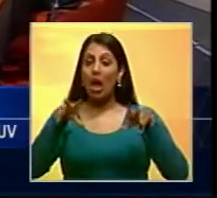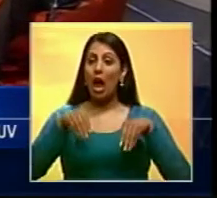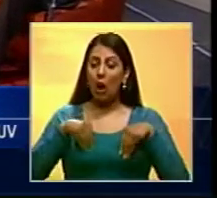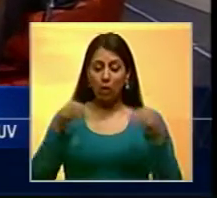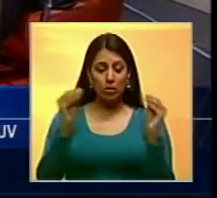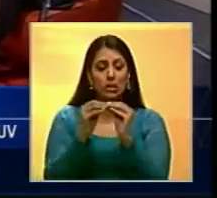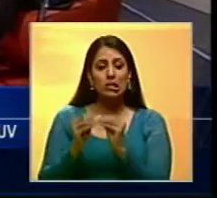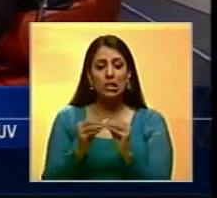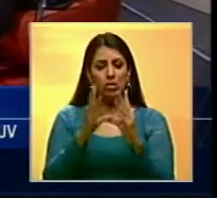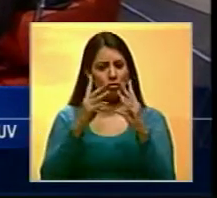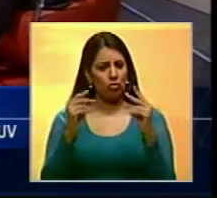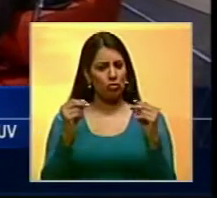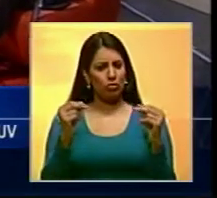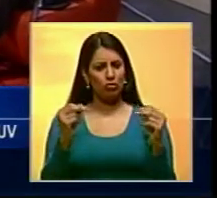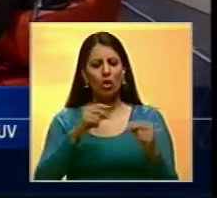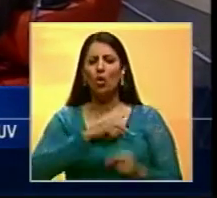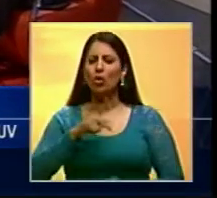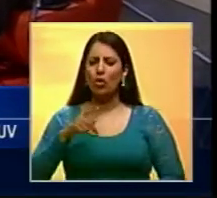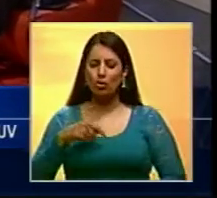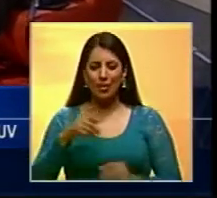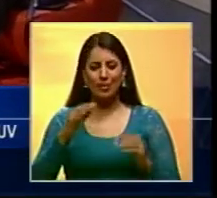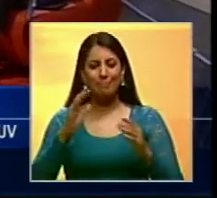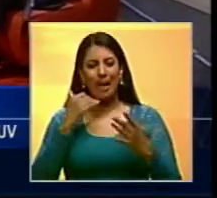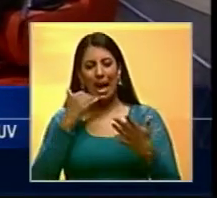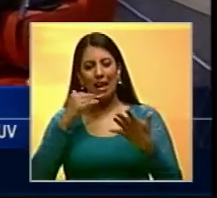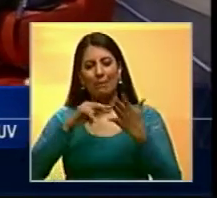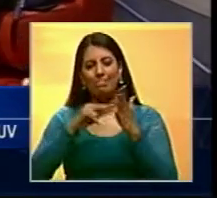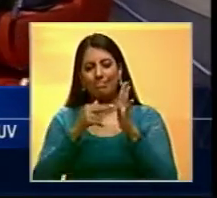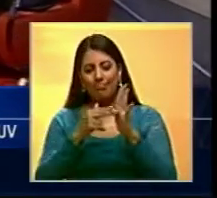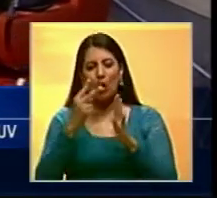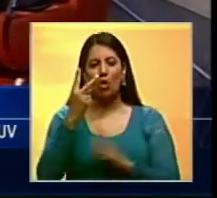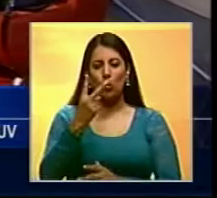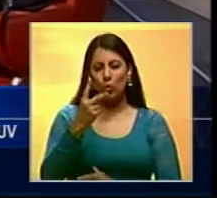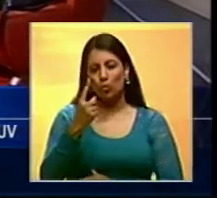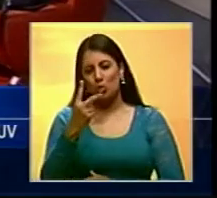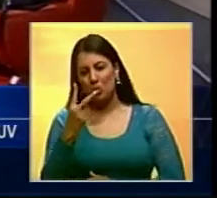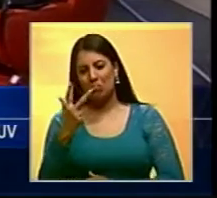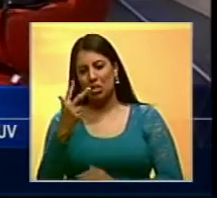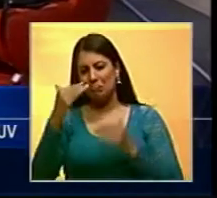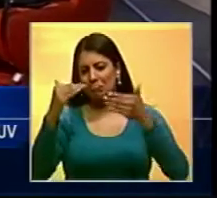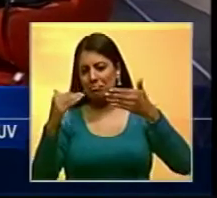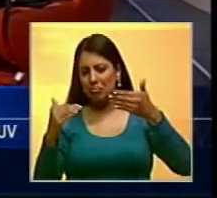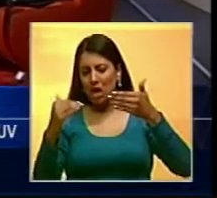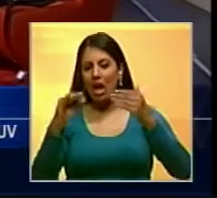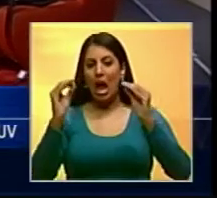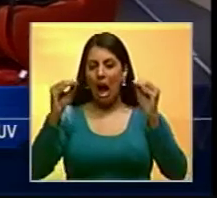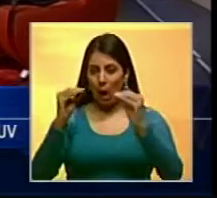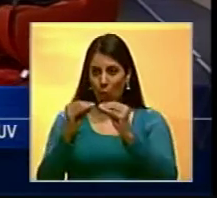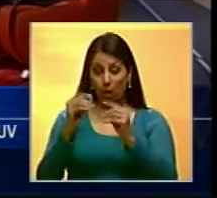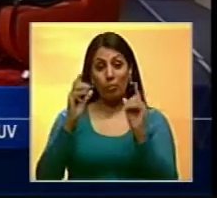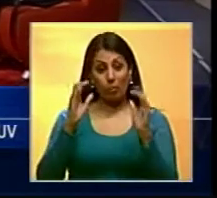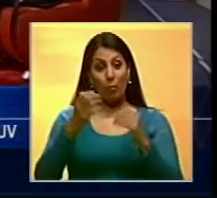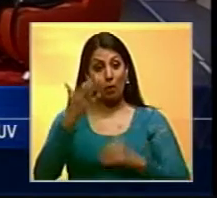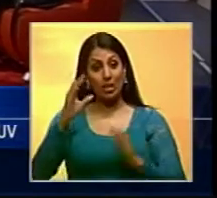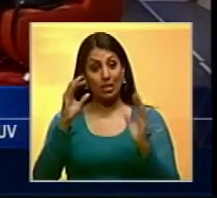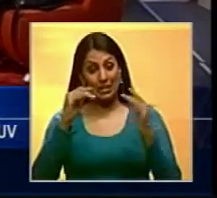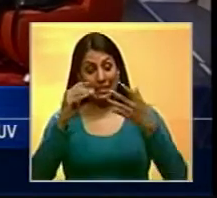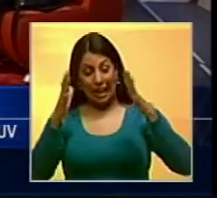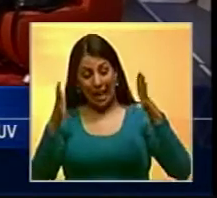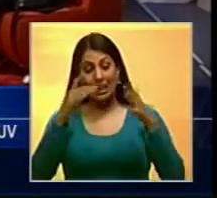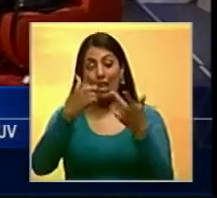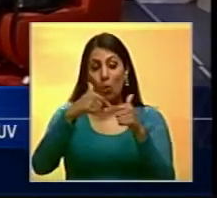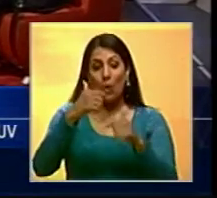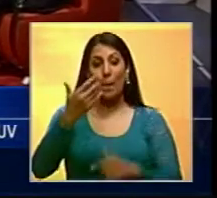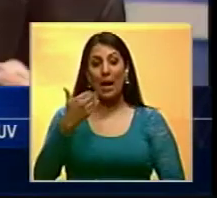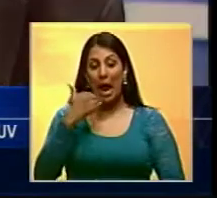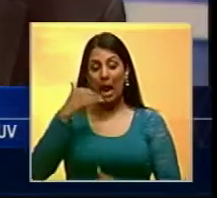en todo. No, vamos a establecer 1, 2, 3 puntos en los que nos ponemos de acuerdo, puntos gruesos, grandes para ponernos